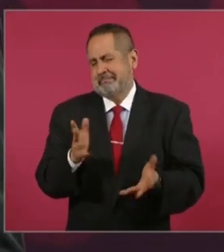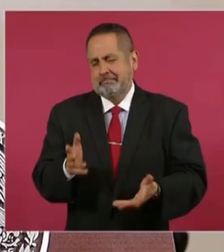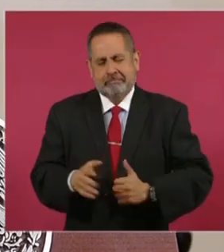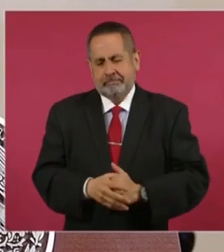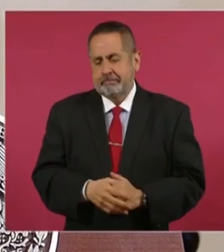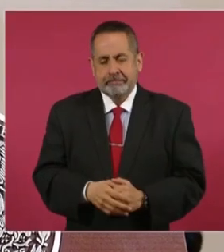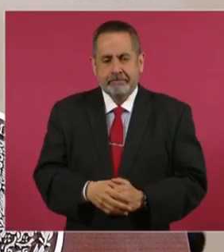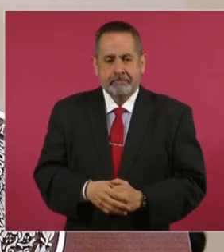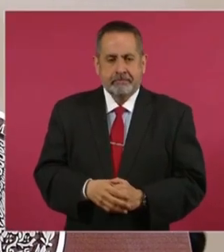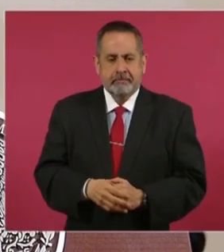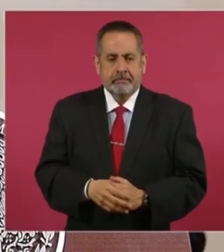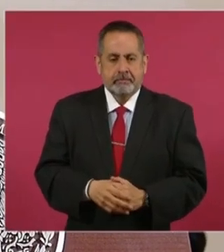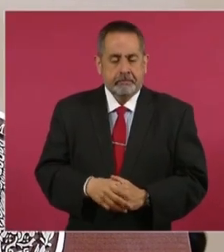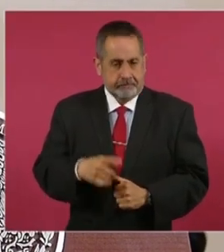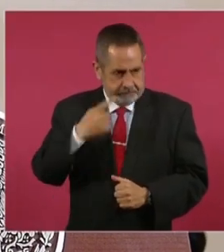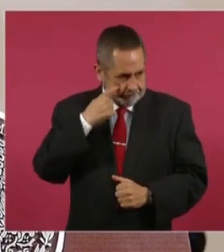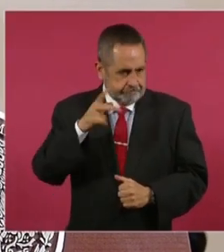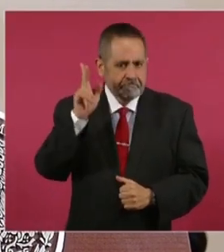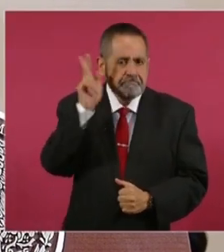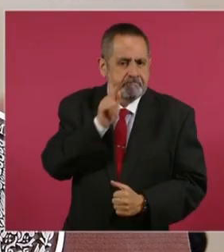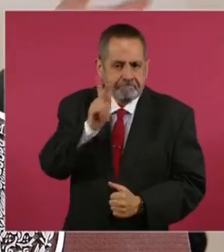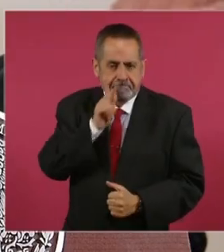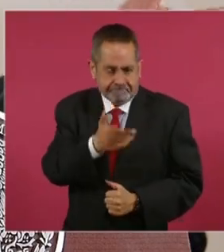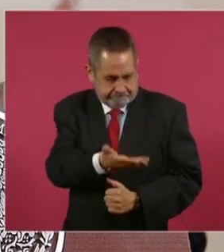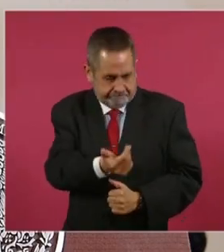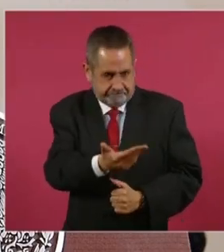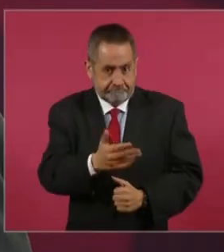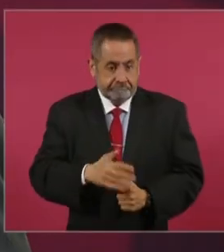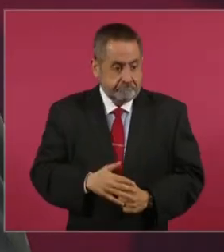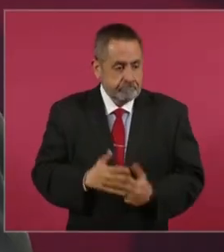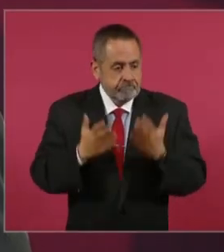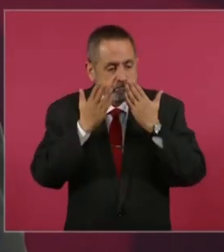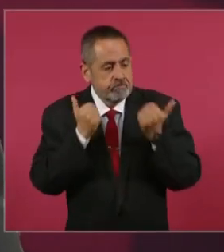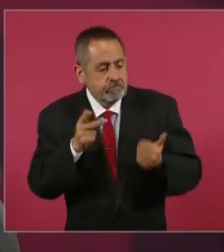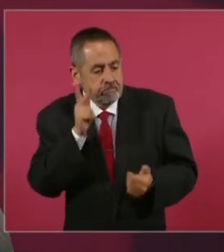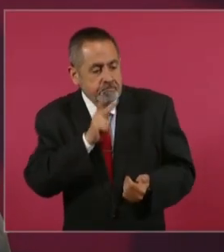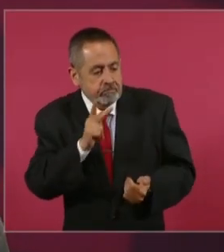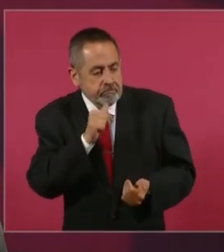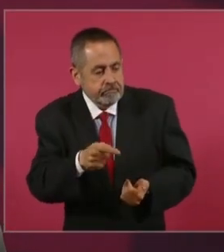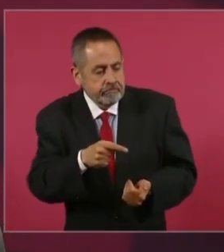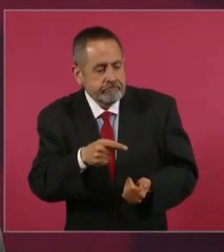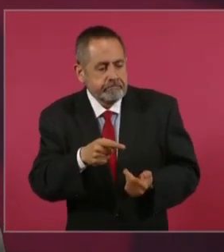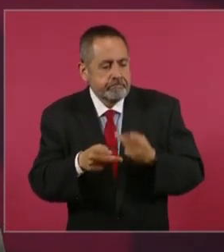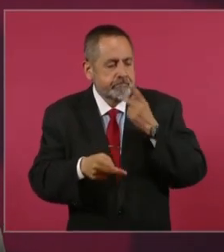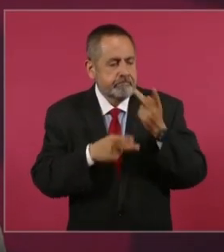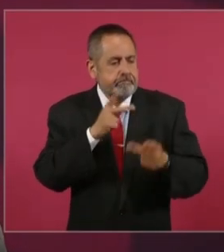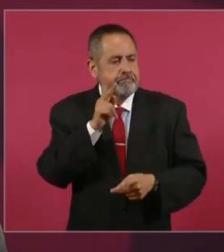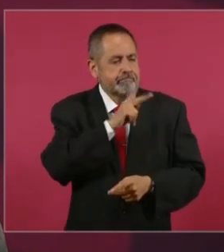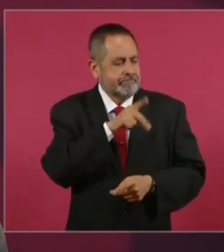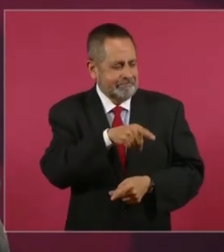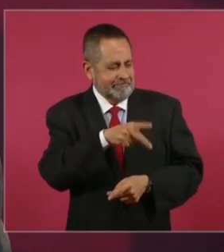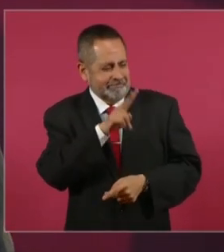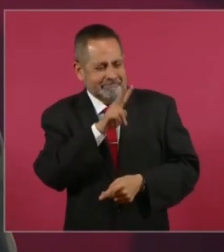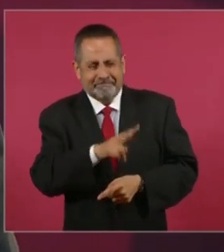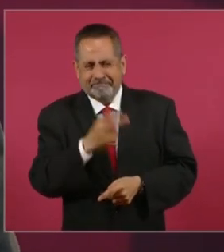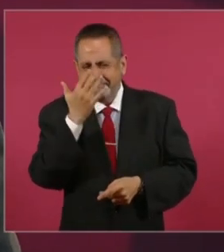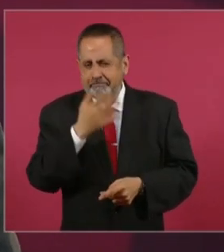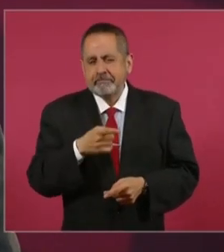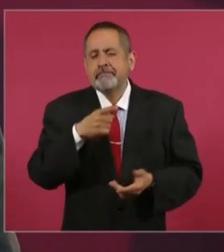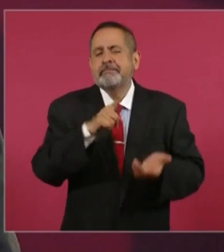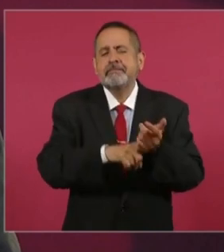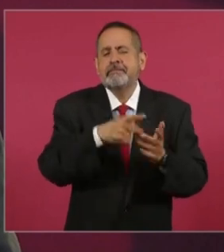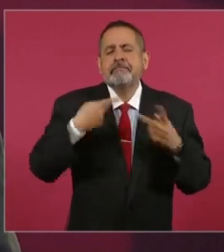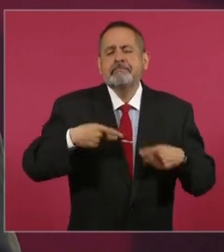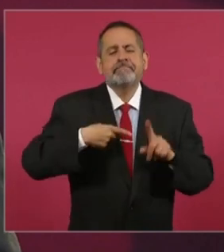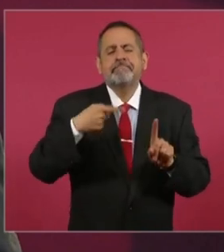Y sería bueno que presentara, porque si no, pues queda el periodista. Pero no es el